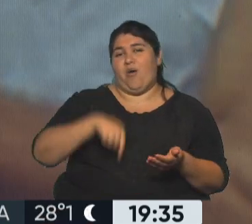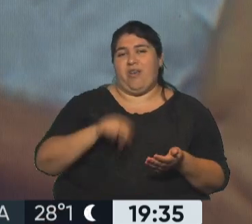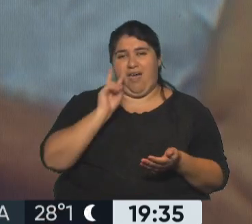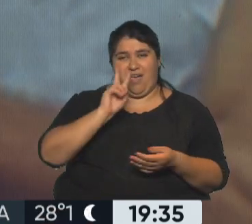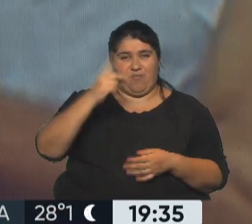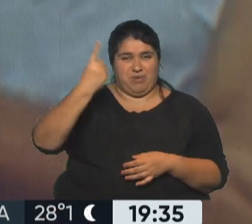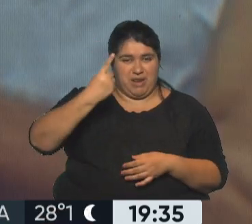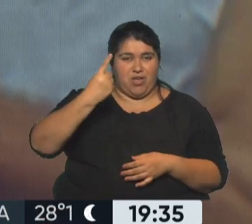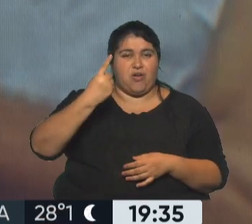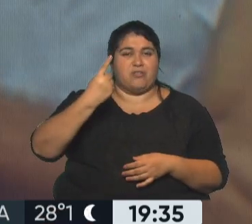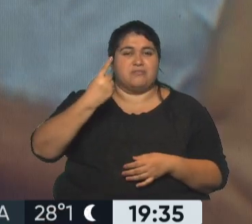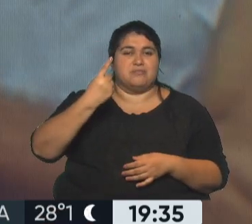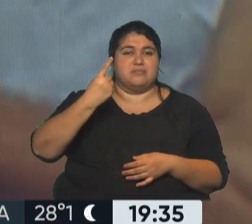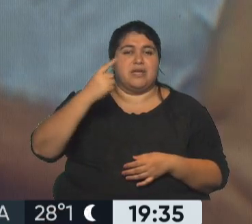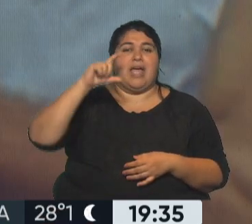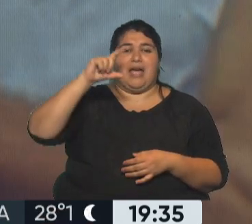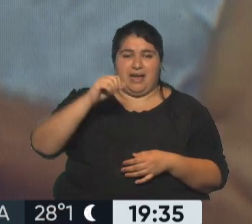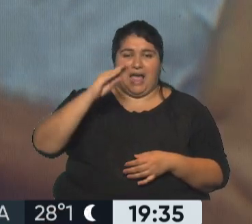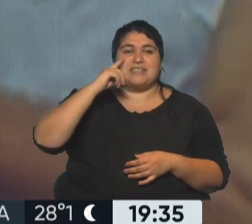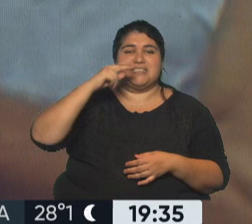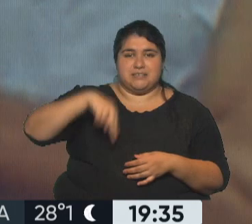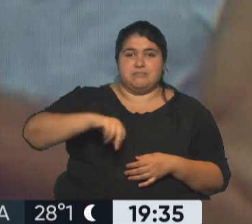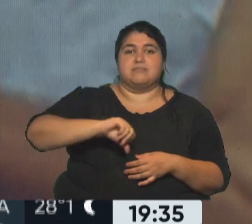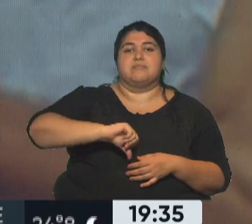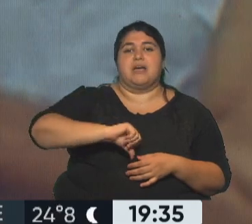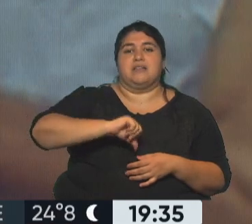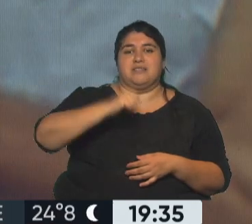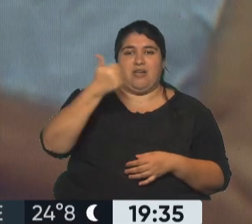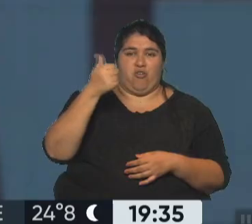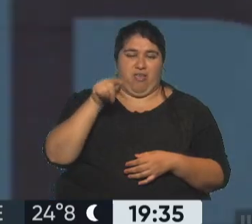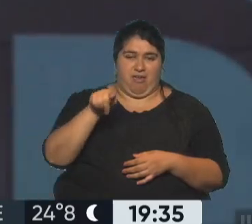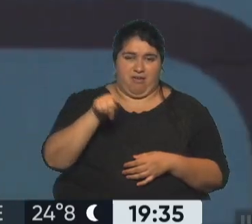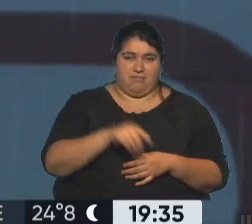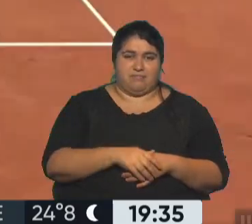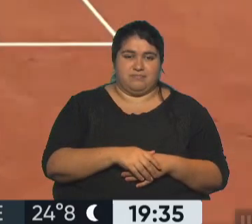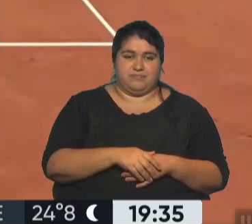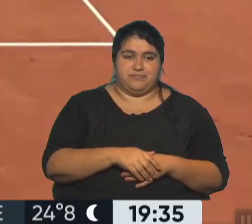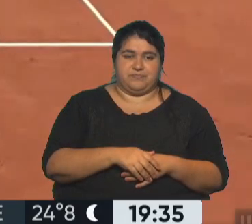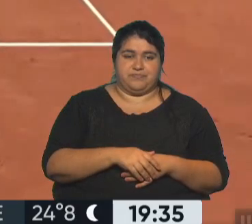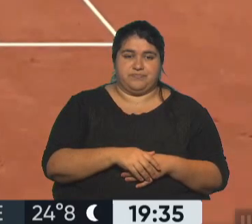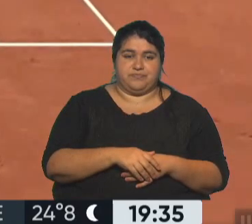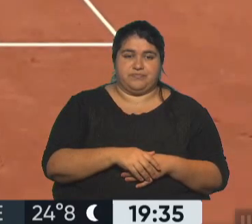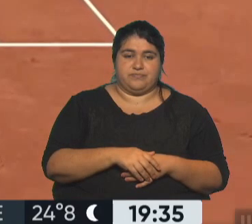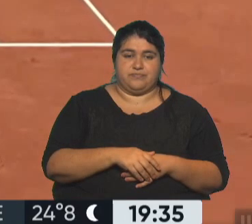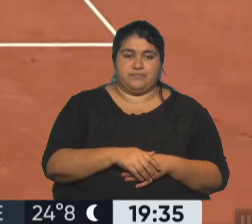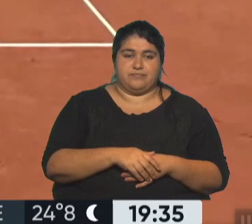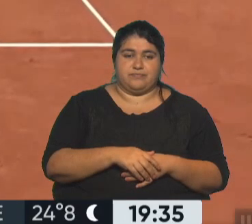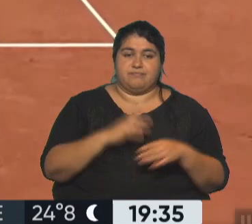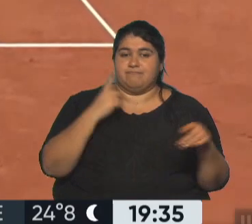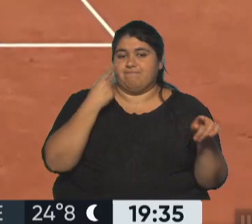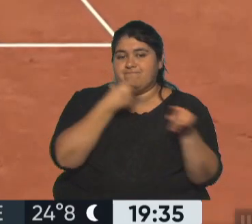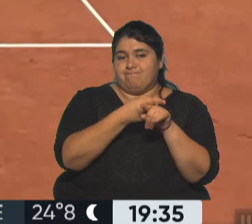primero con Pedro Cachín, claro, la victoria del argentino con ante Fran Cerúndolo,